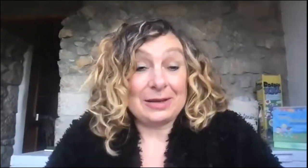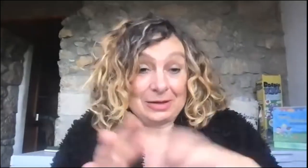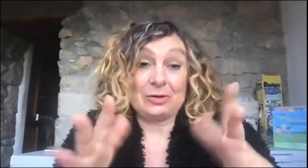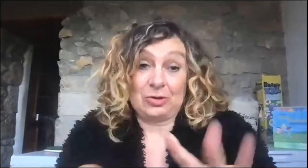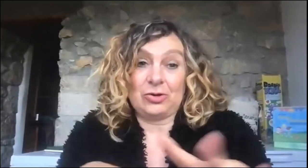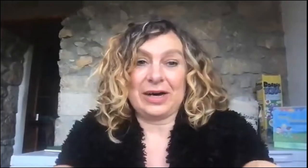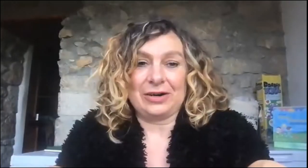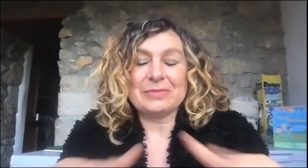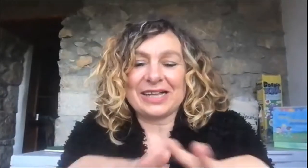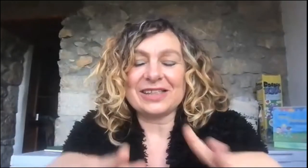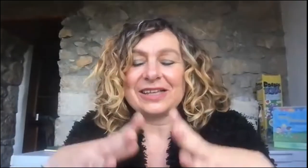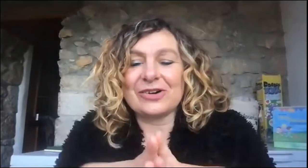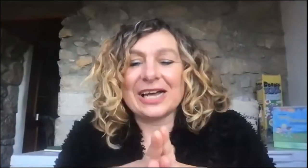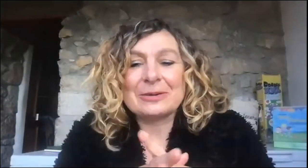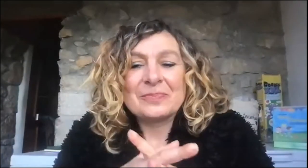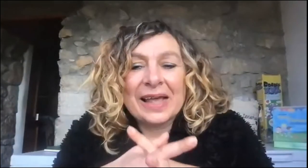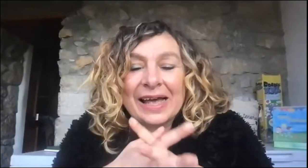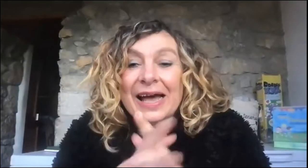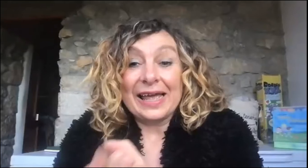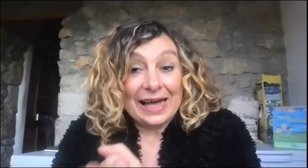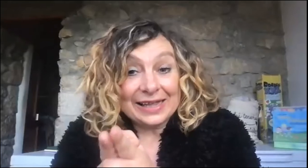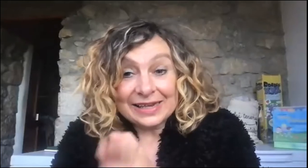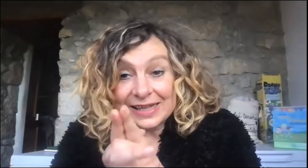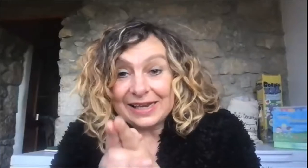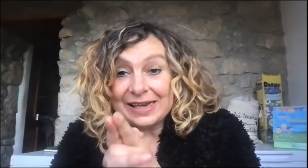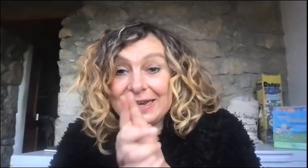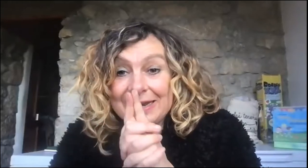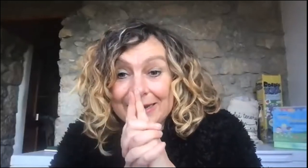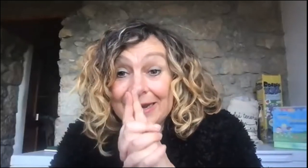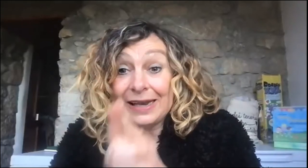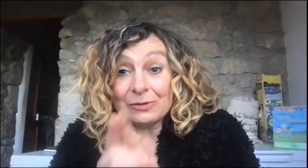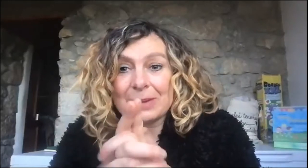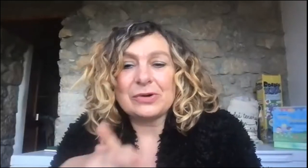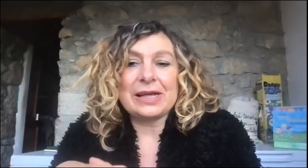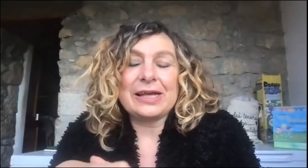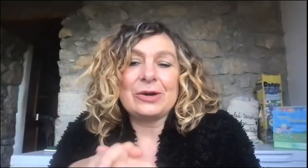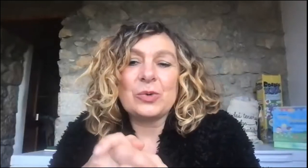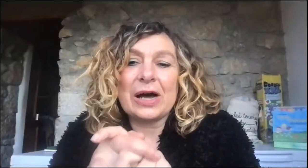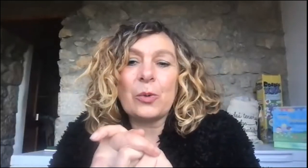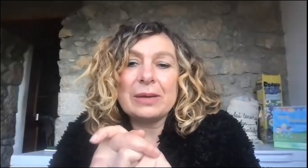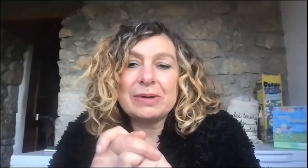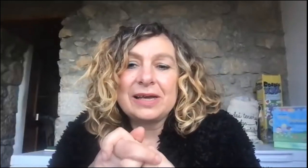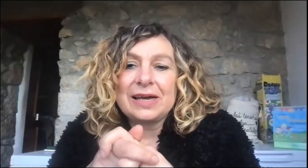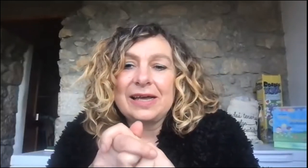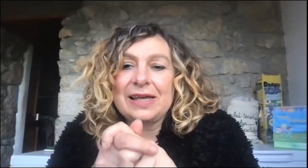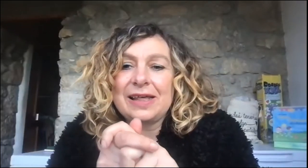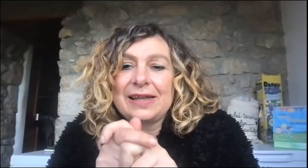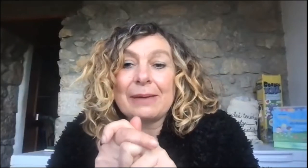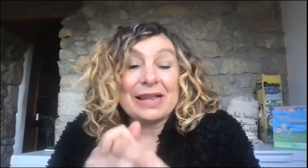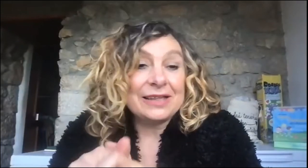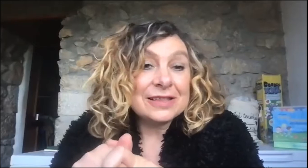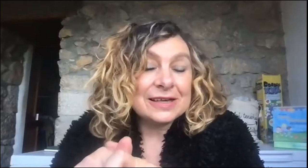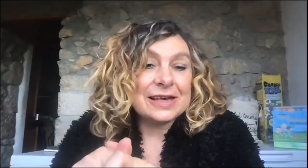así, y sobre todo tocar, ¿no?, maquetas y tocar. Alguien Laura pone una web